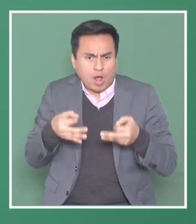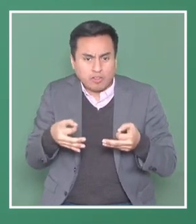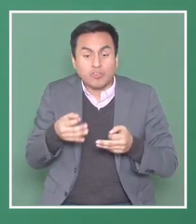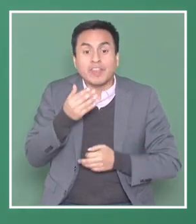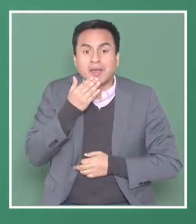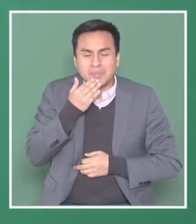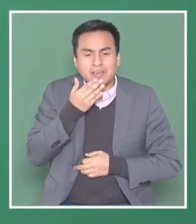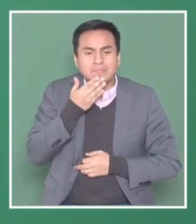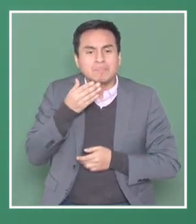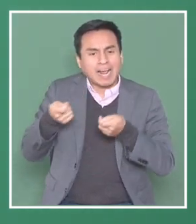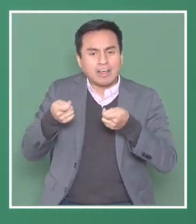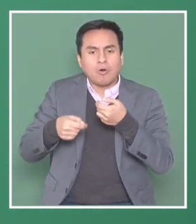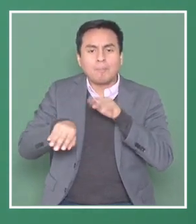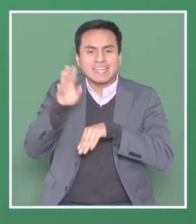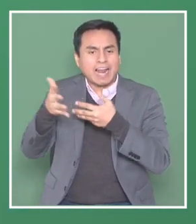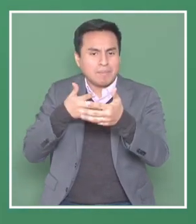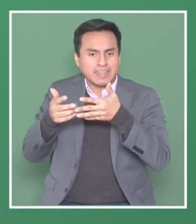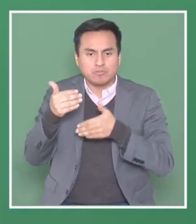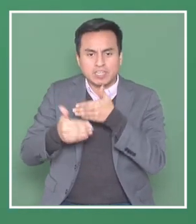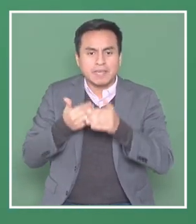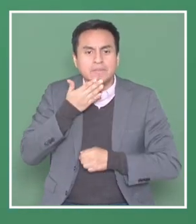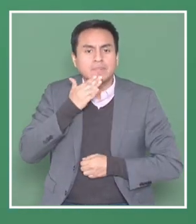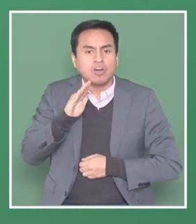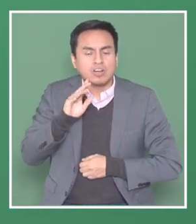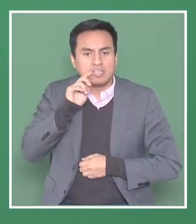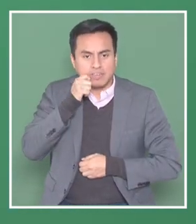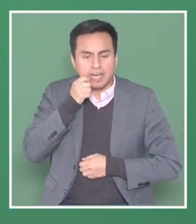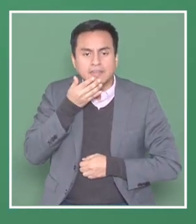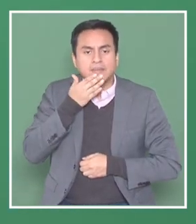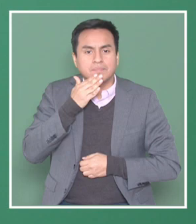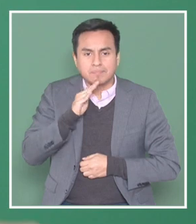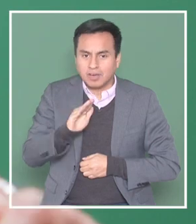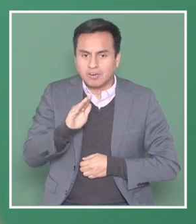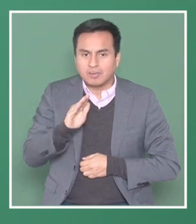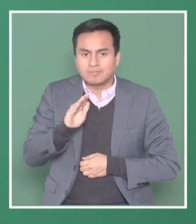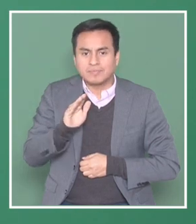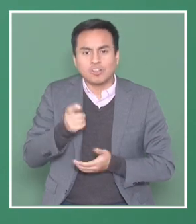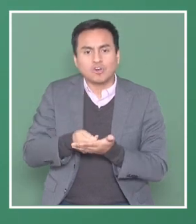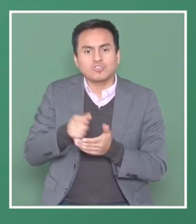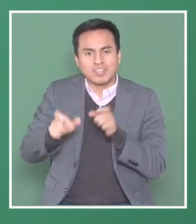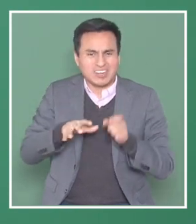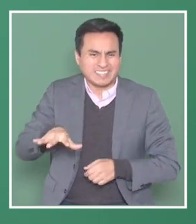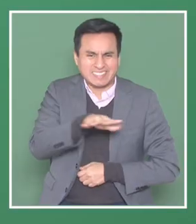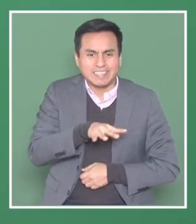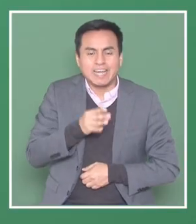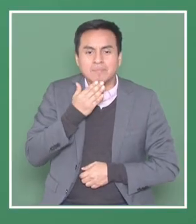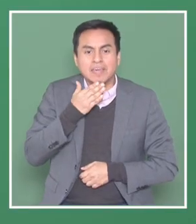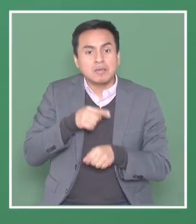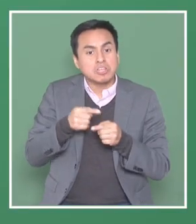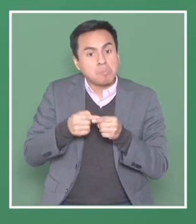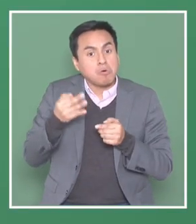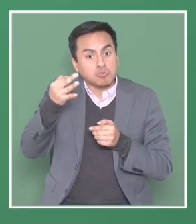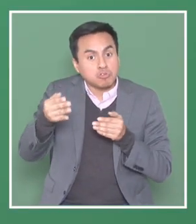adecuada, sino que vamos a tener un mercado más transparente, que funcione mejor, lo que va a ser mejor para las y los consumidores, pero también en